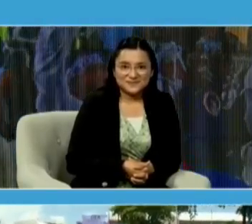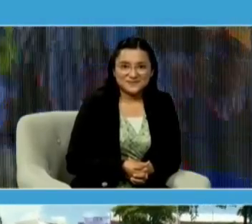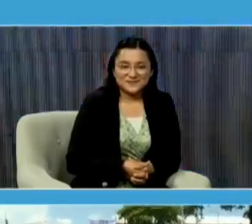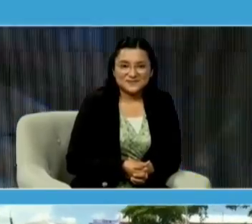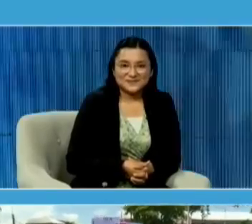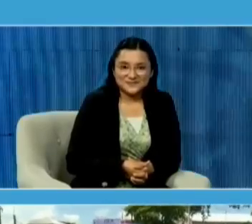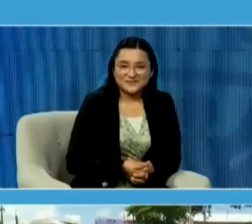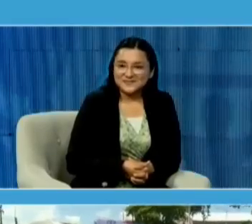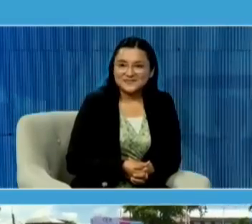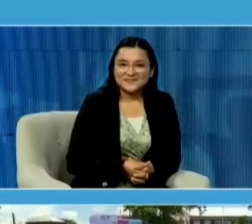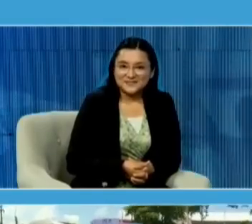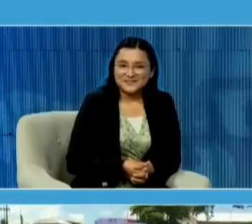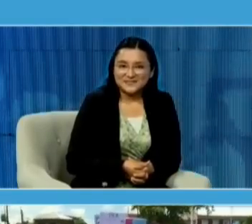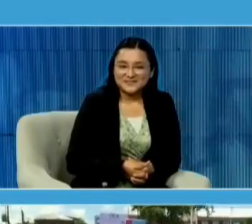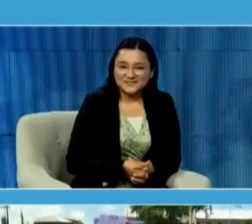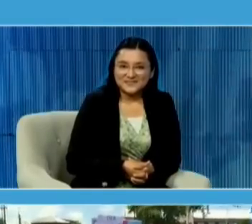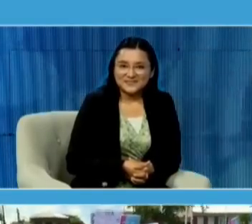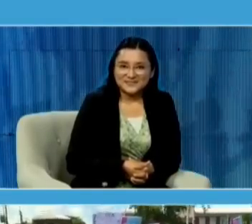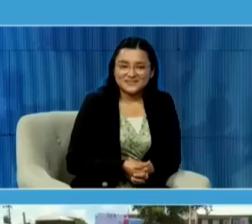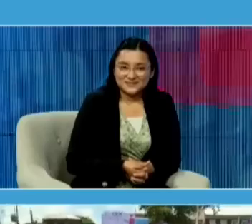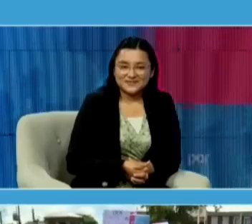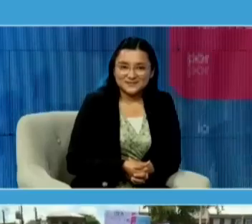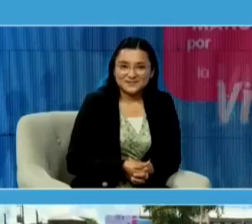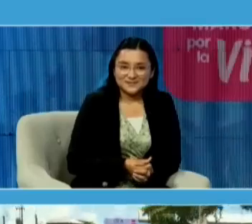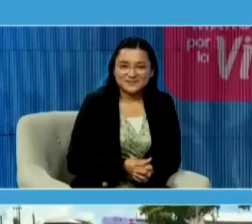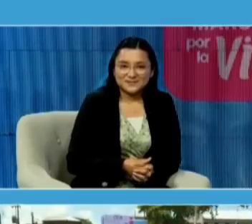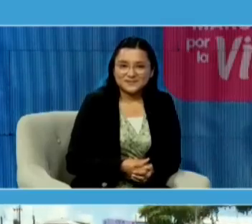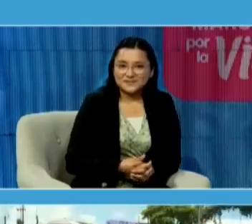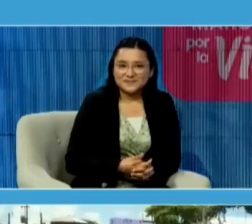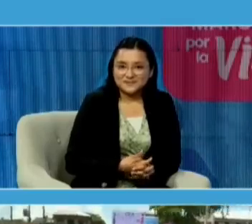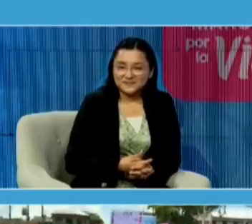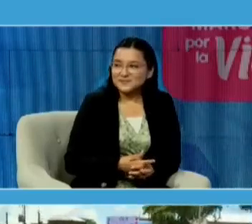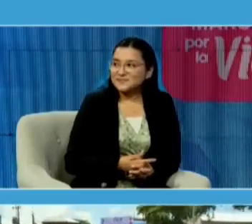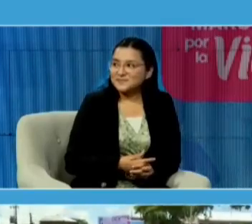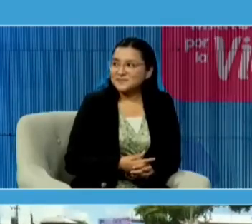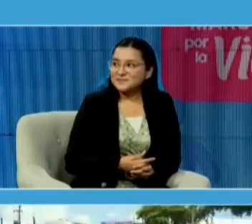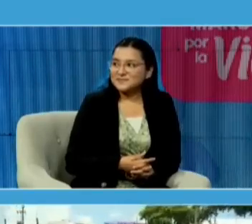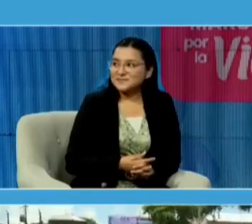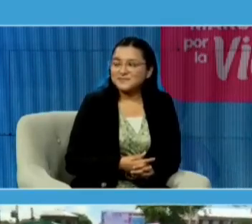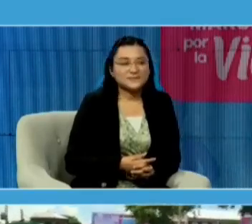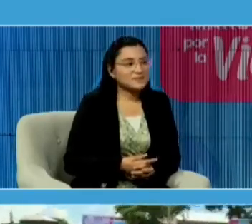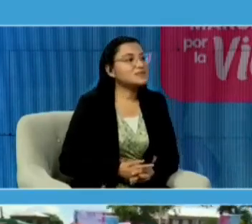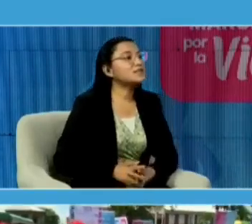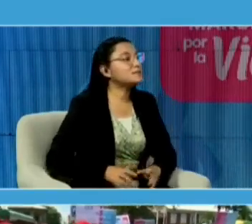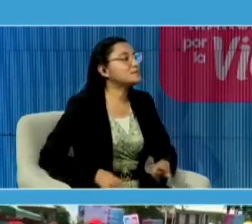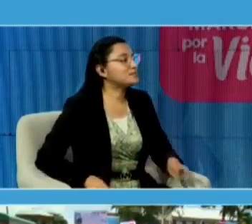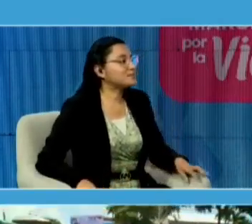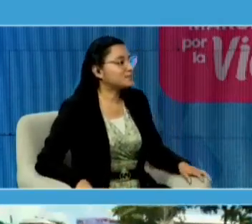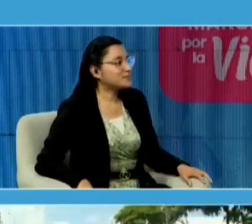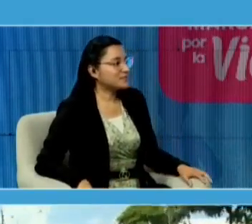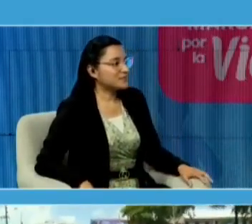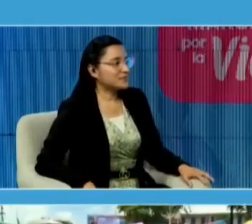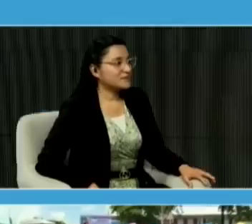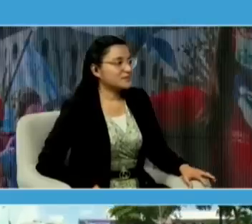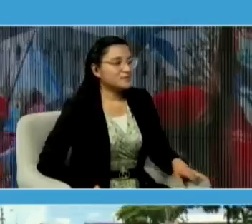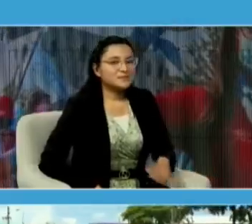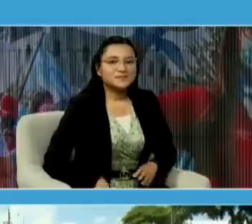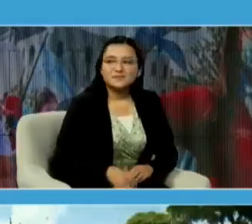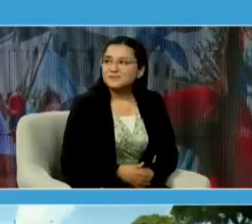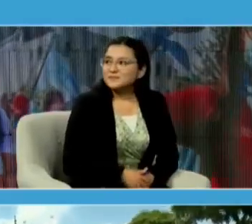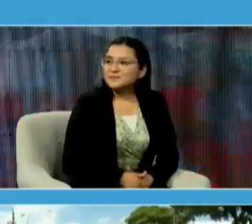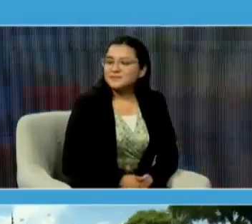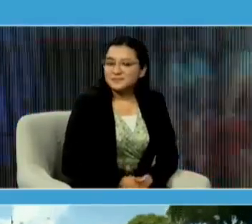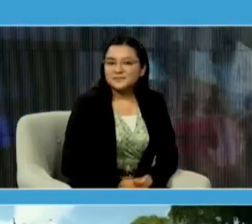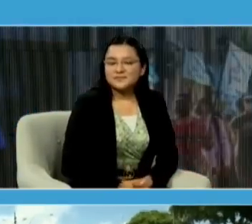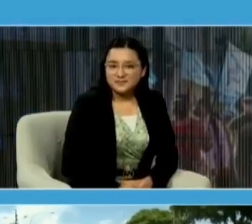Perfecto, estamos nosotros en la cuadra 13 de la avenida Javier Prado Este. Hemos pasado ya el Hotel Westin y estamos muy cerca, ¿no?, a lo que es la Estación